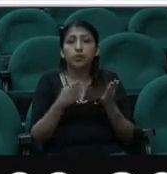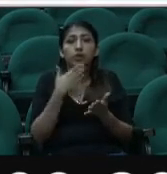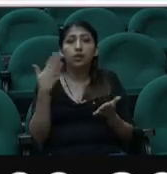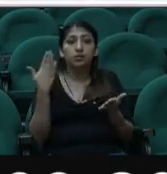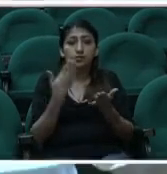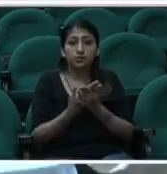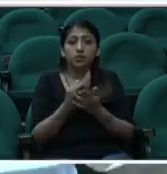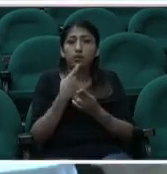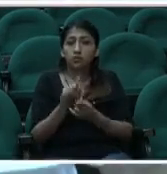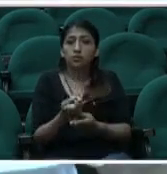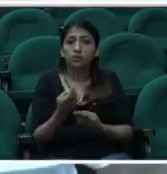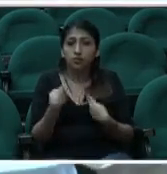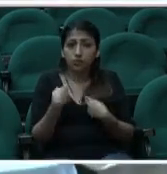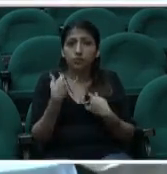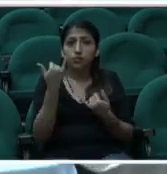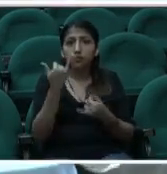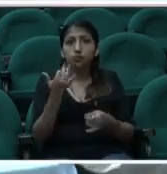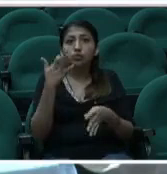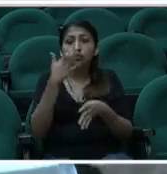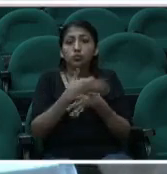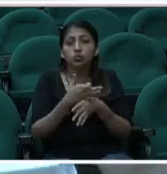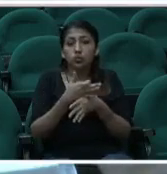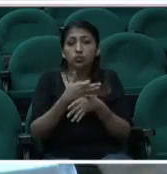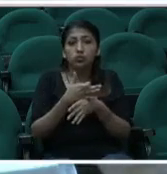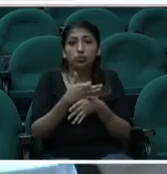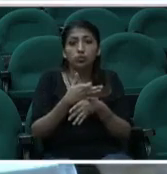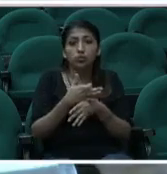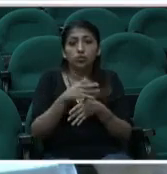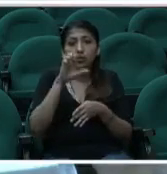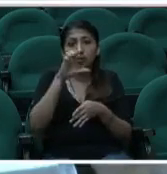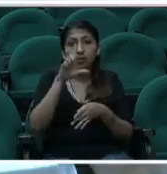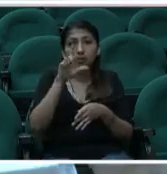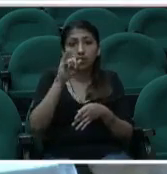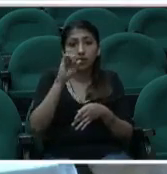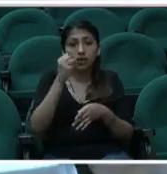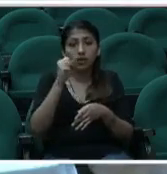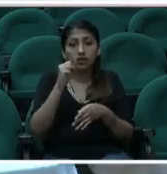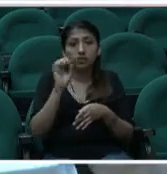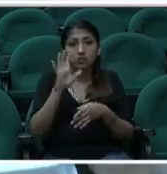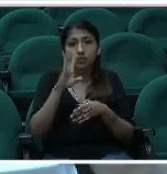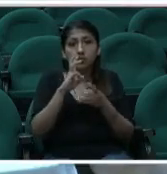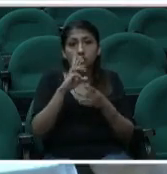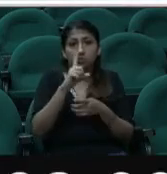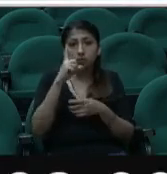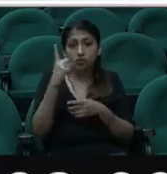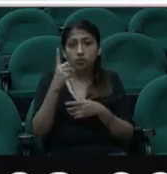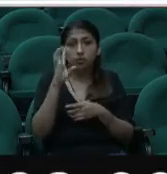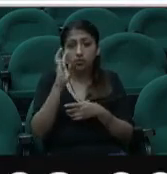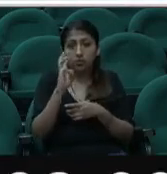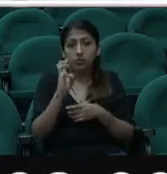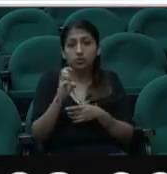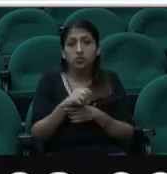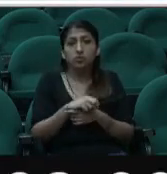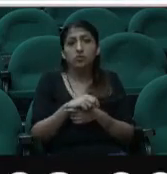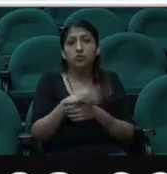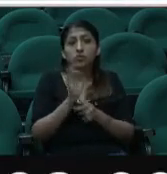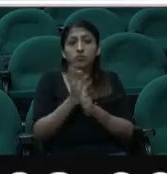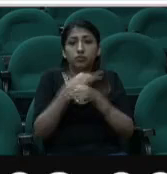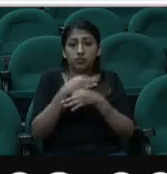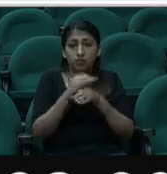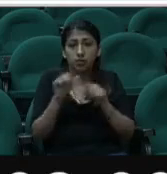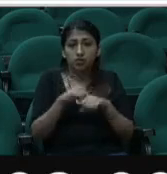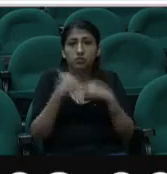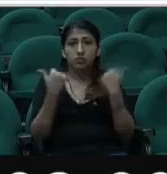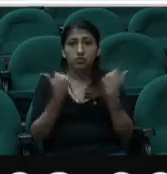gracias por su respuesta vamos con el candidato elías achero de la alianza 61 6 en función de los